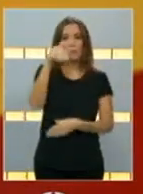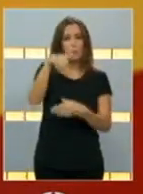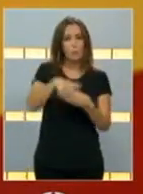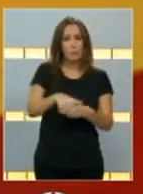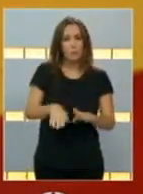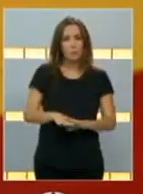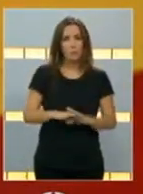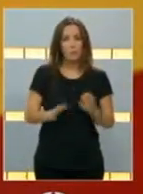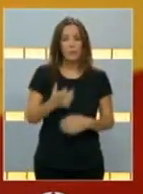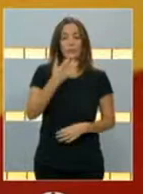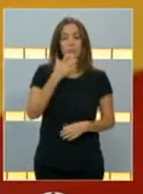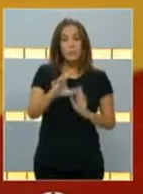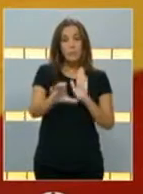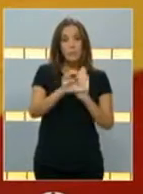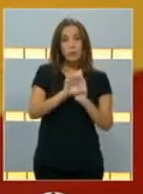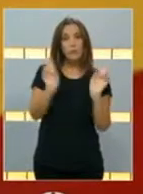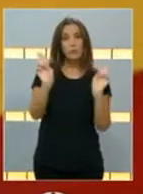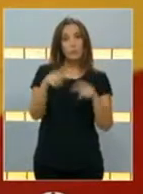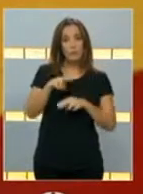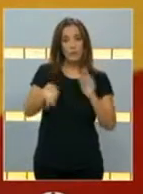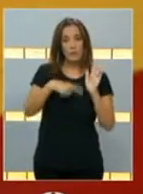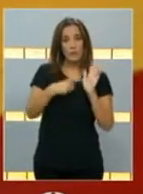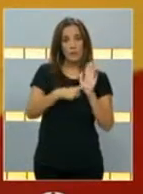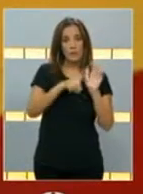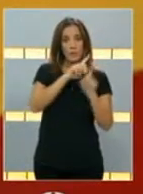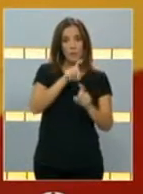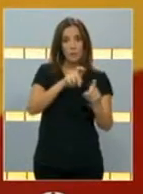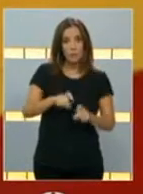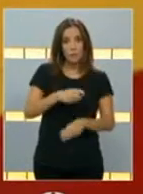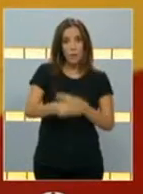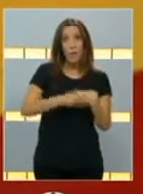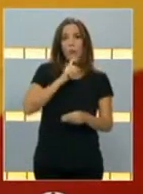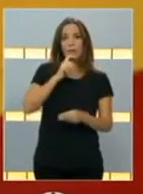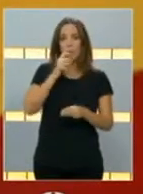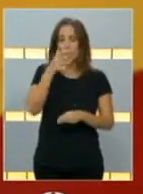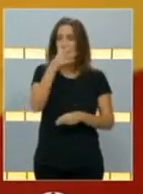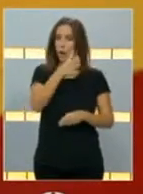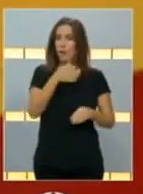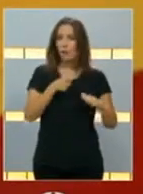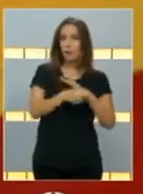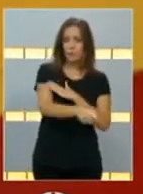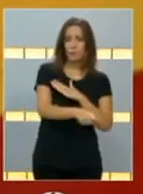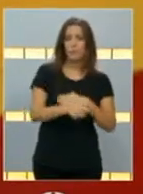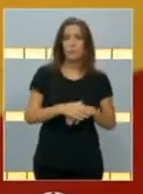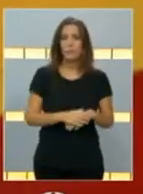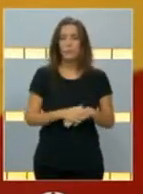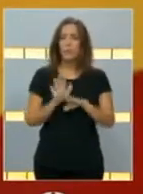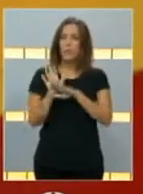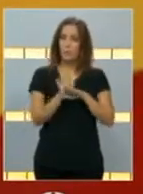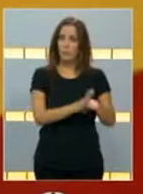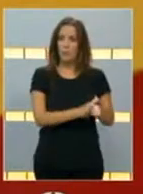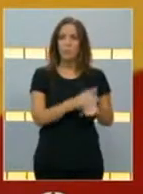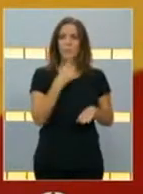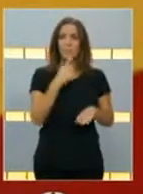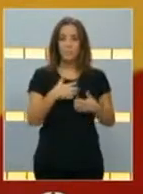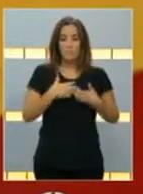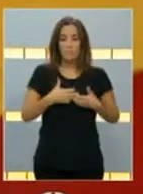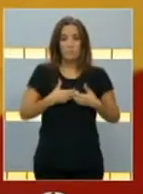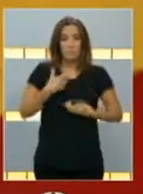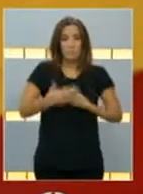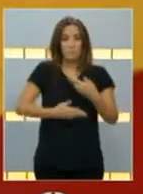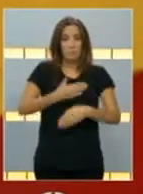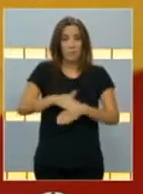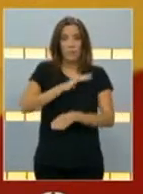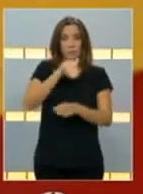que si el Constitucional suspende la ley de consultas, presentará alegaciones. Y al margen de todo esto, la maquinaria para ese